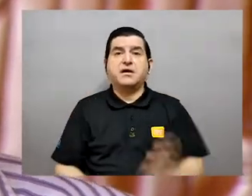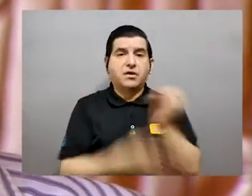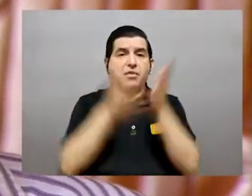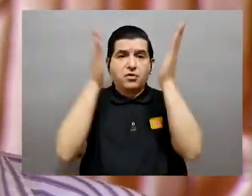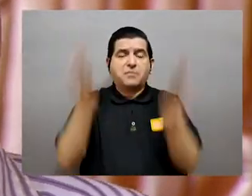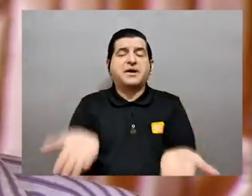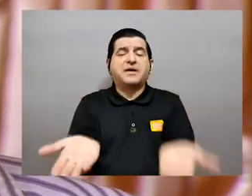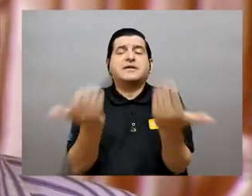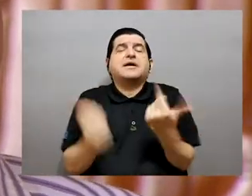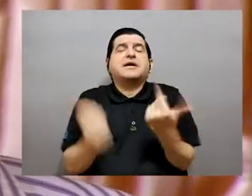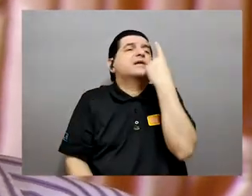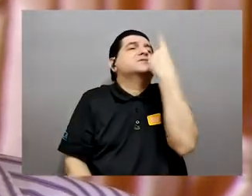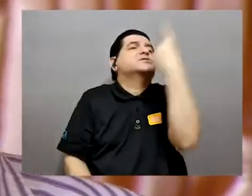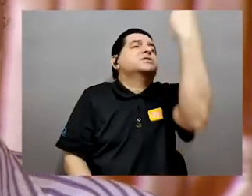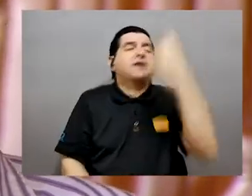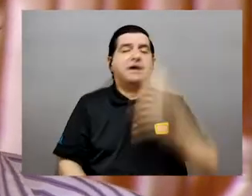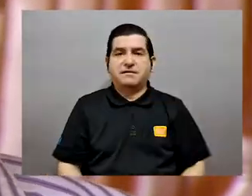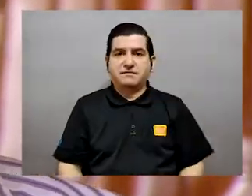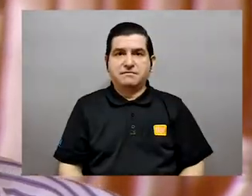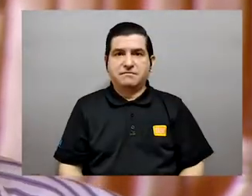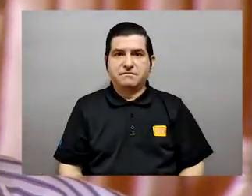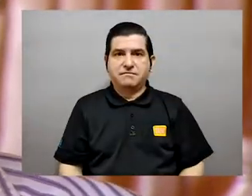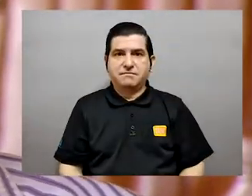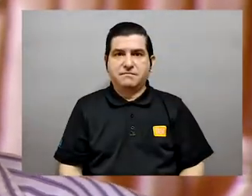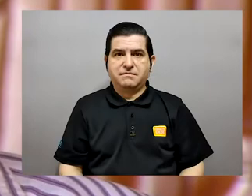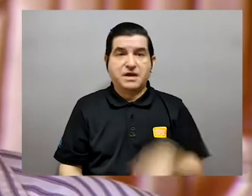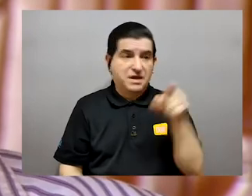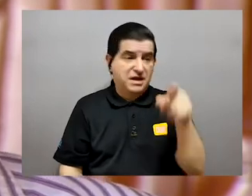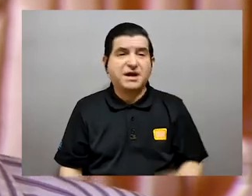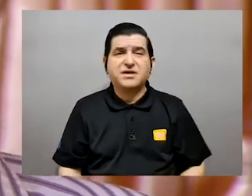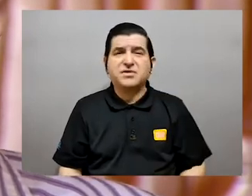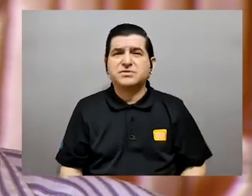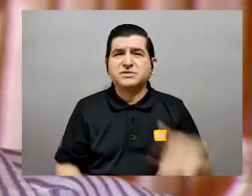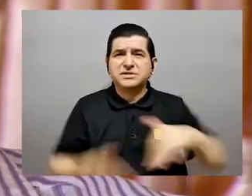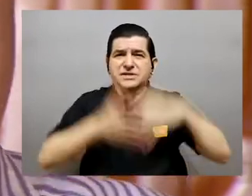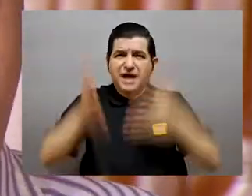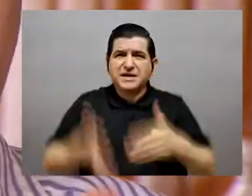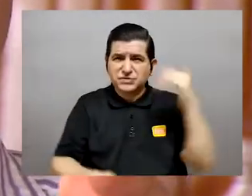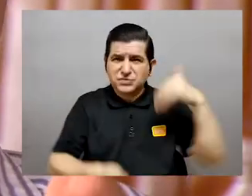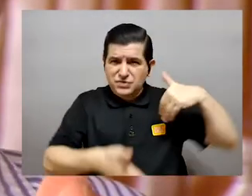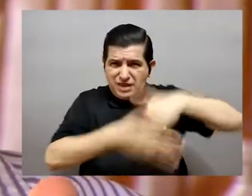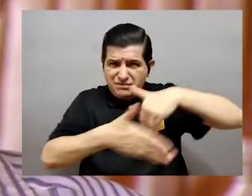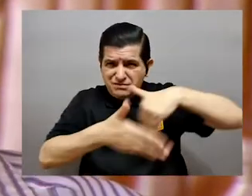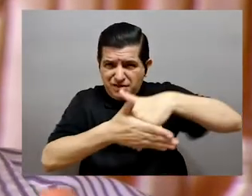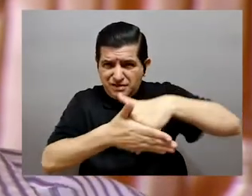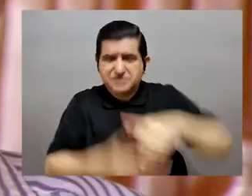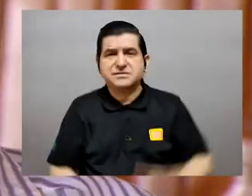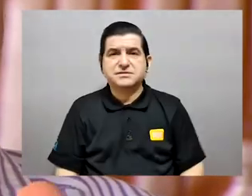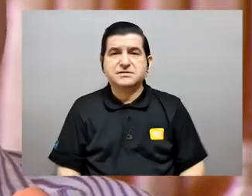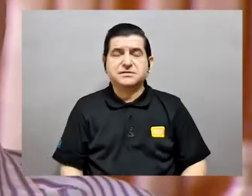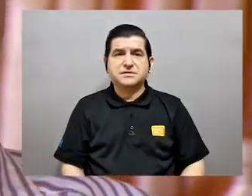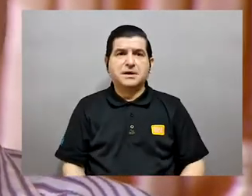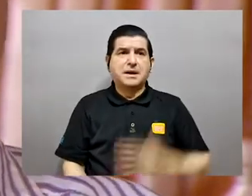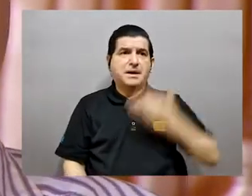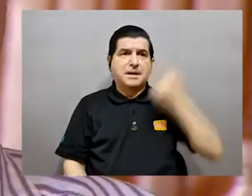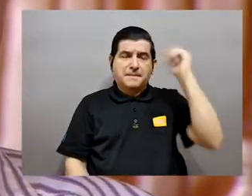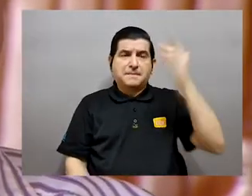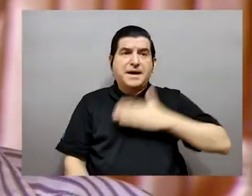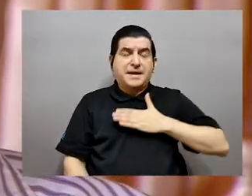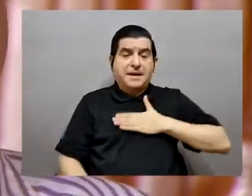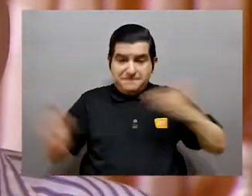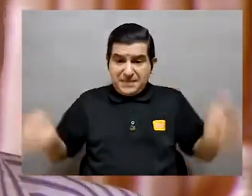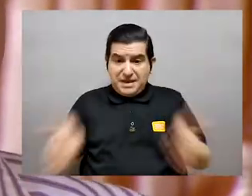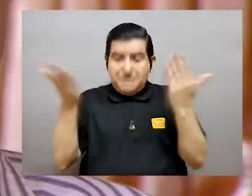los talentos que sirvan para buscar una cura. O sea, toda la parte, digamos,